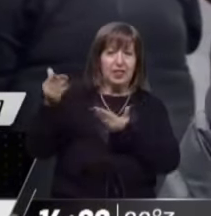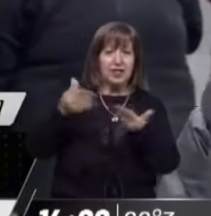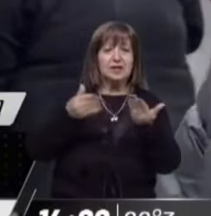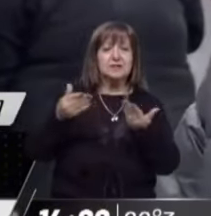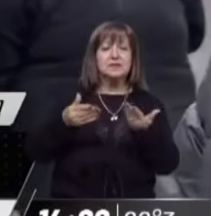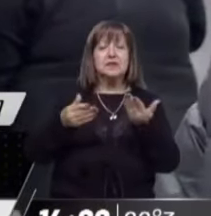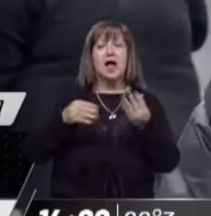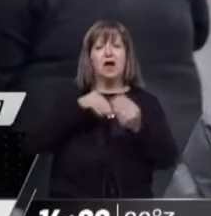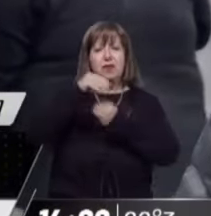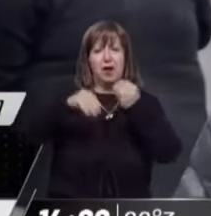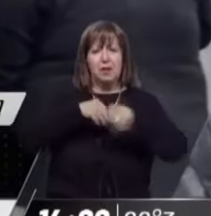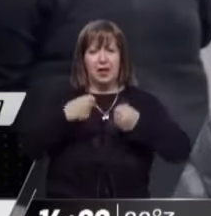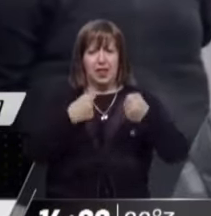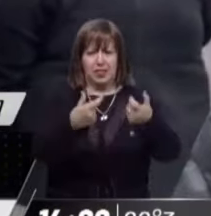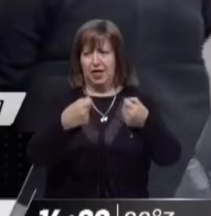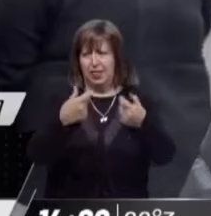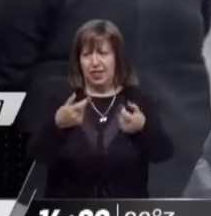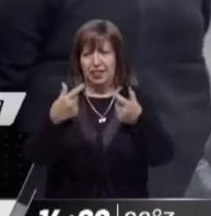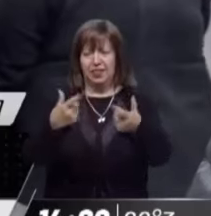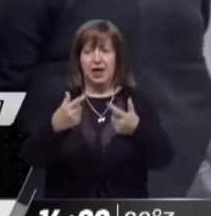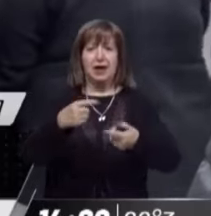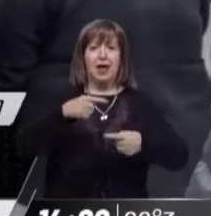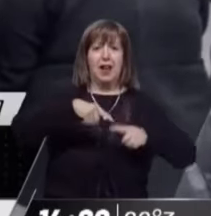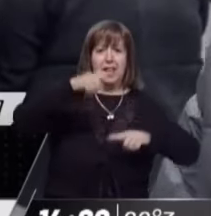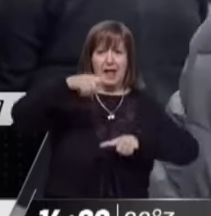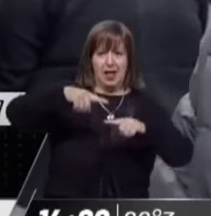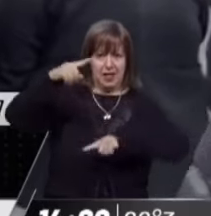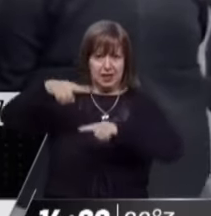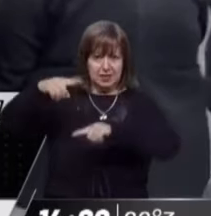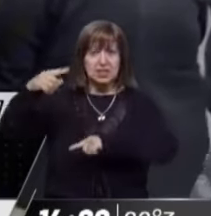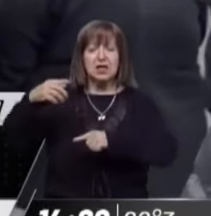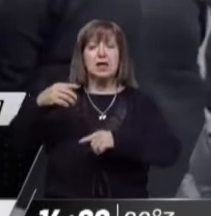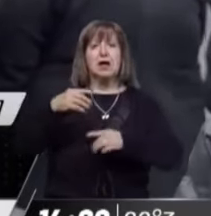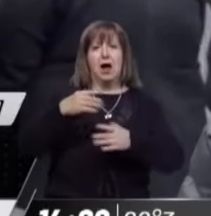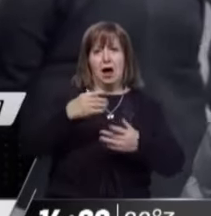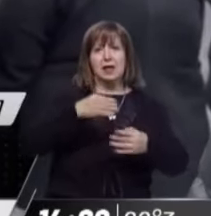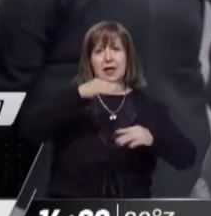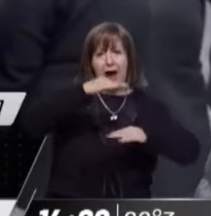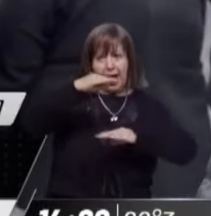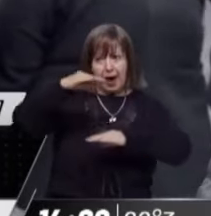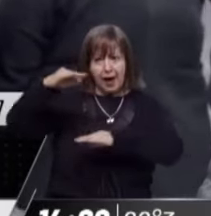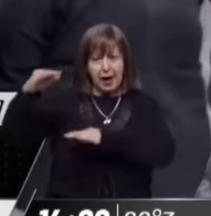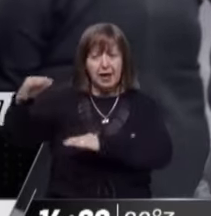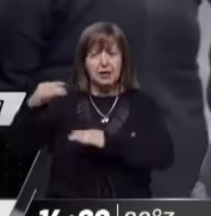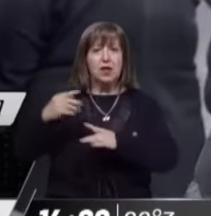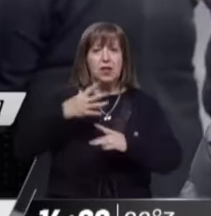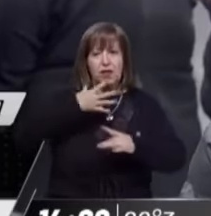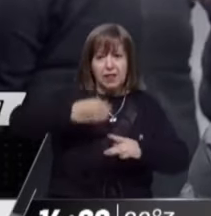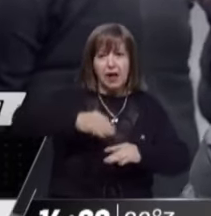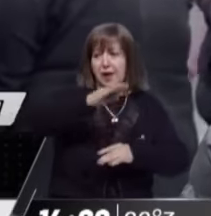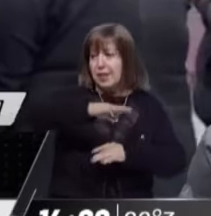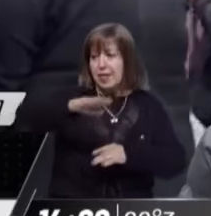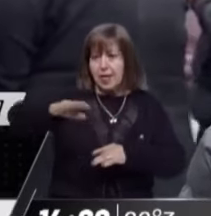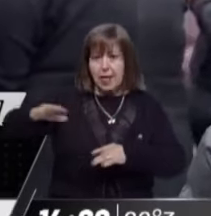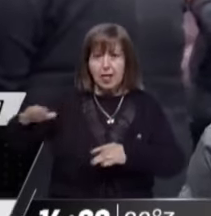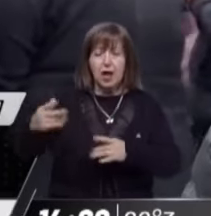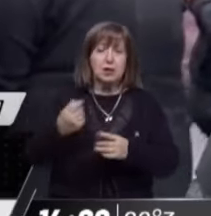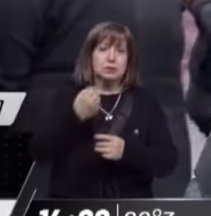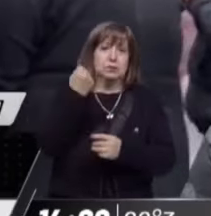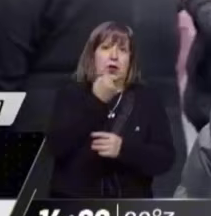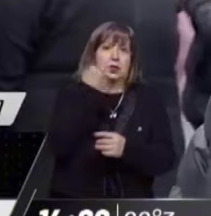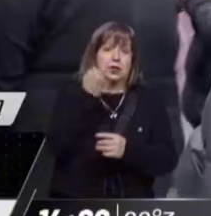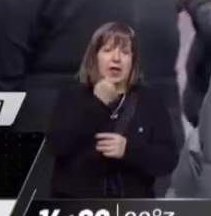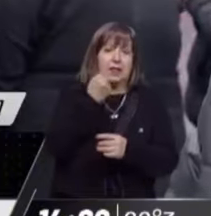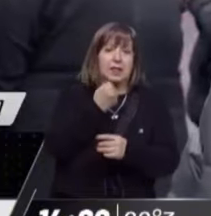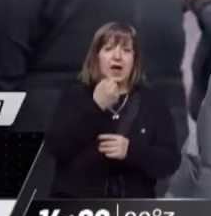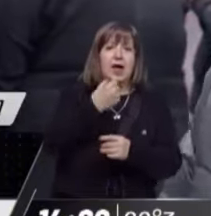gente, muchas familias, un kilo de leche. La verdad que es muy necesario para muchos chicos que hoy realmente una caja de leche está arriba de